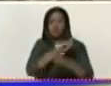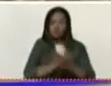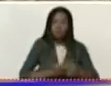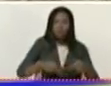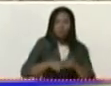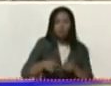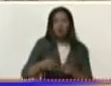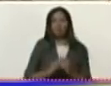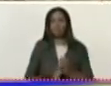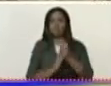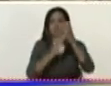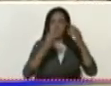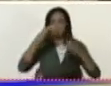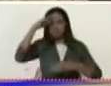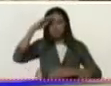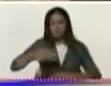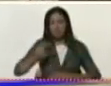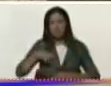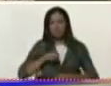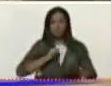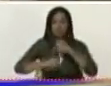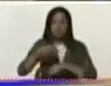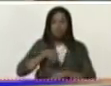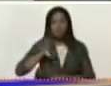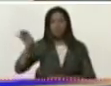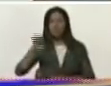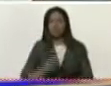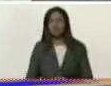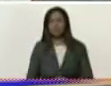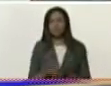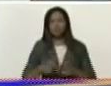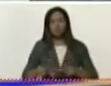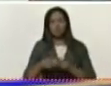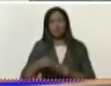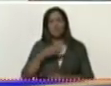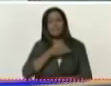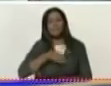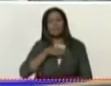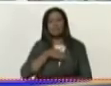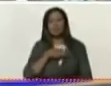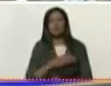del poder militar de defensa del país, en el campo de la gran misión